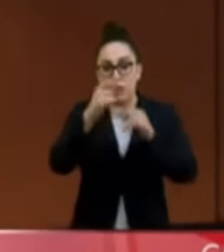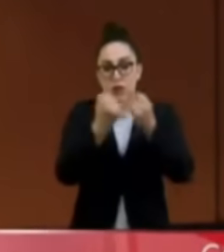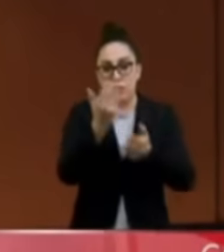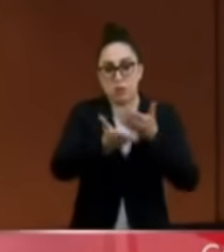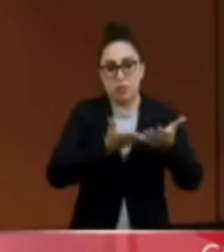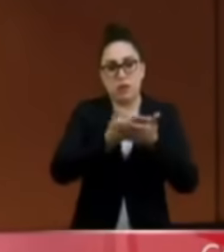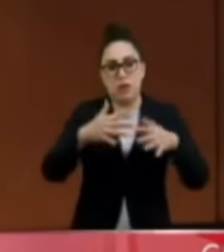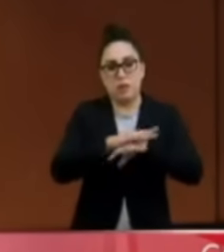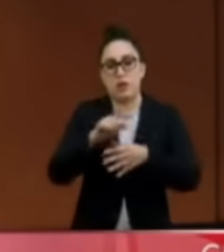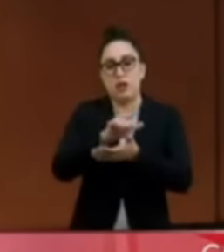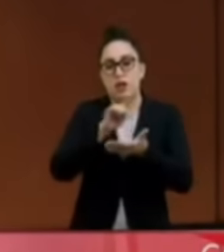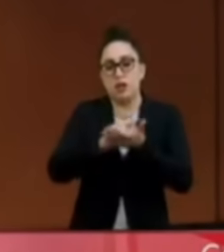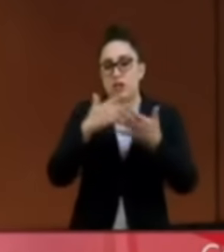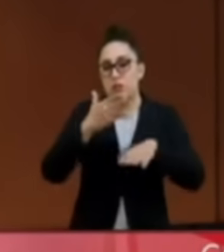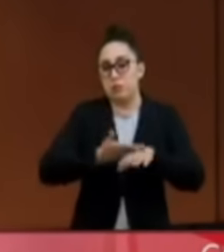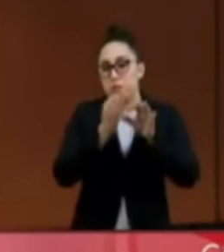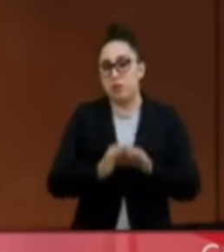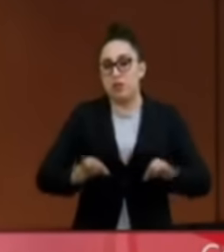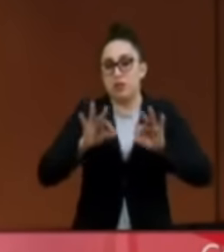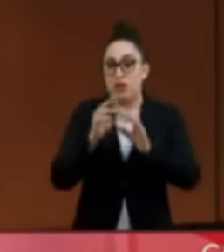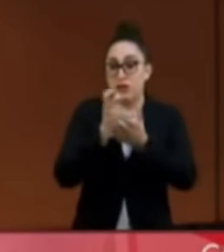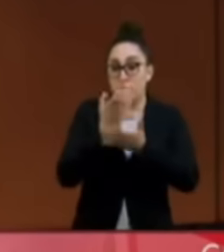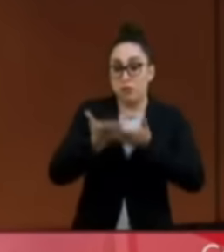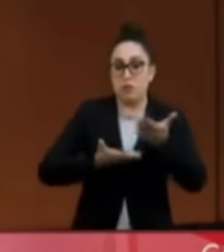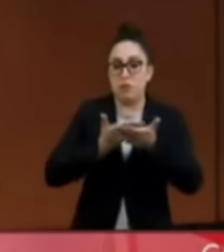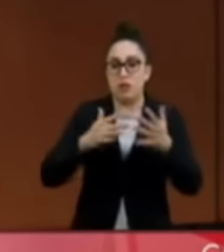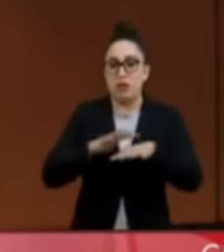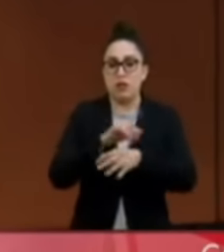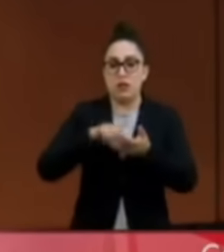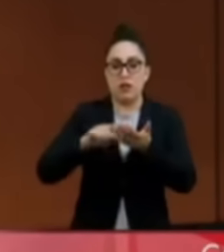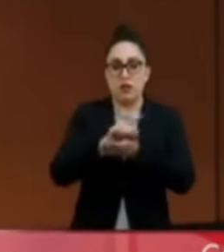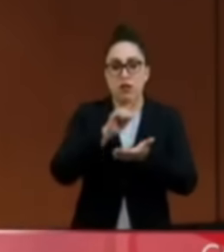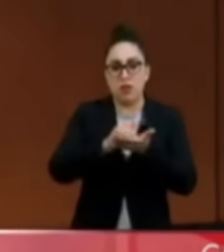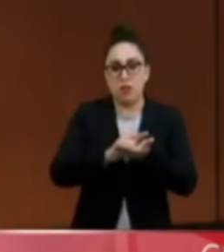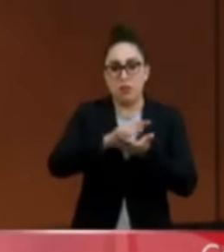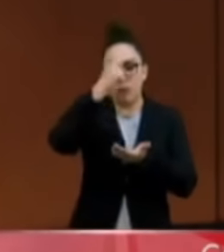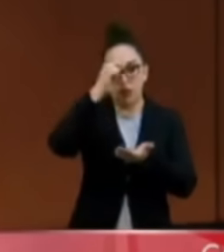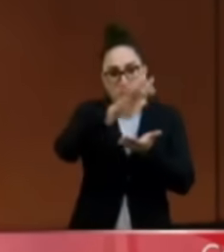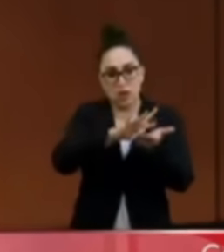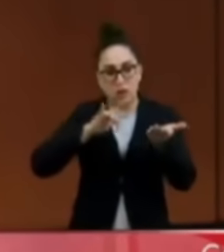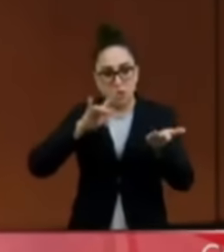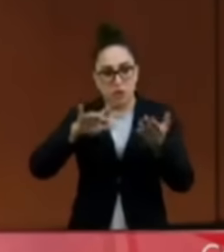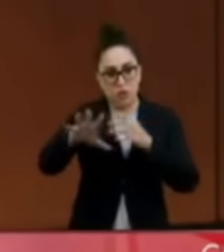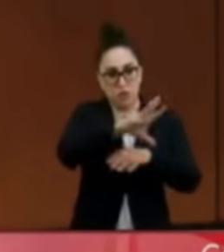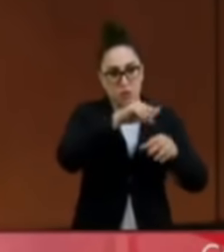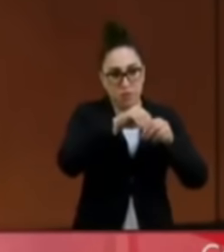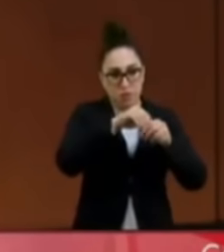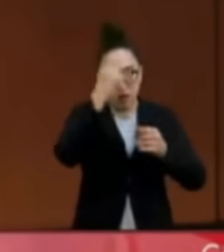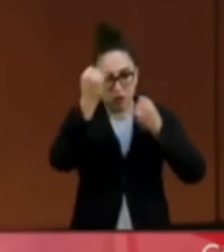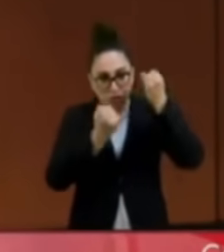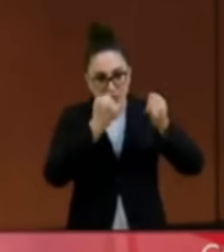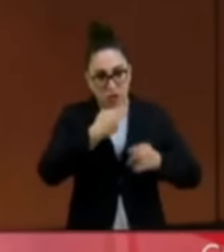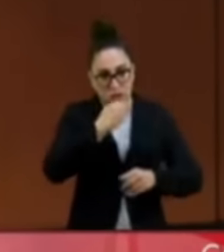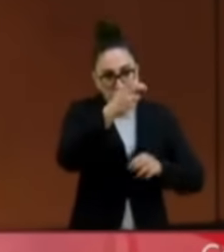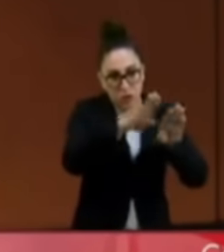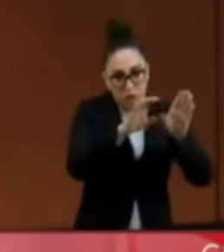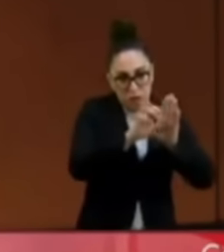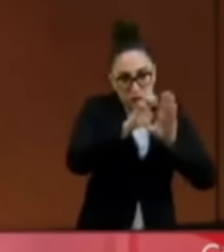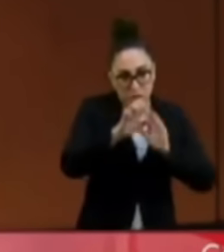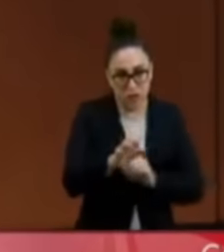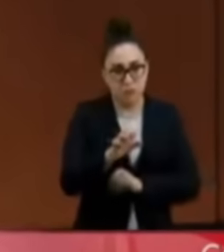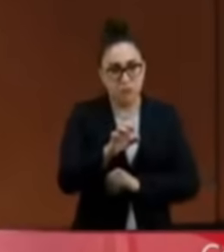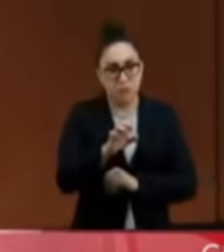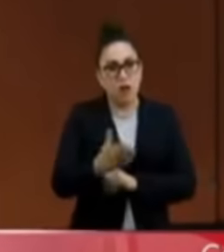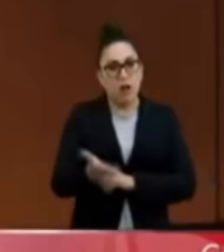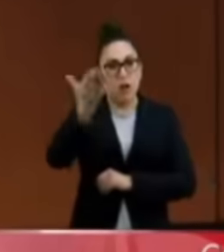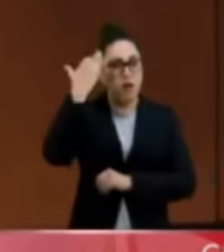histórica. La reforma que establece, retomando el pensamiento liberal de